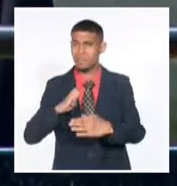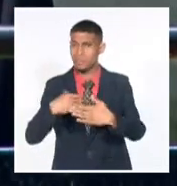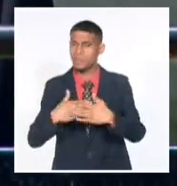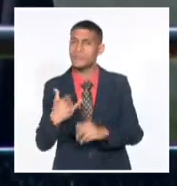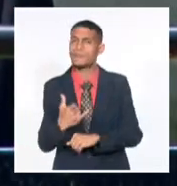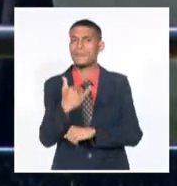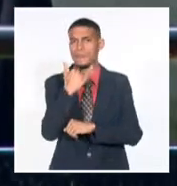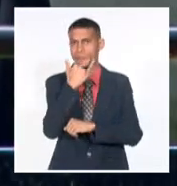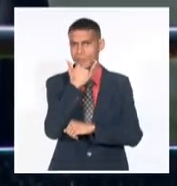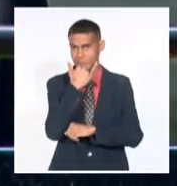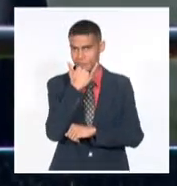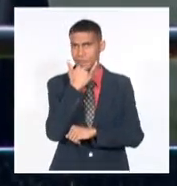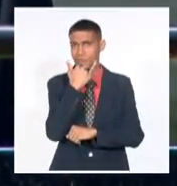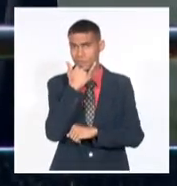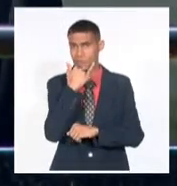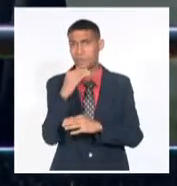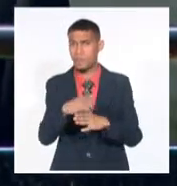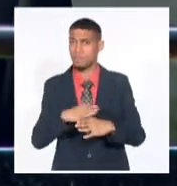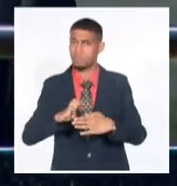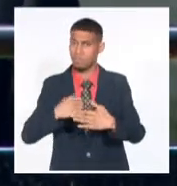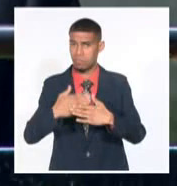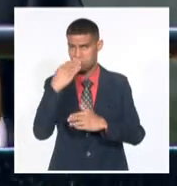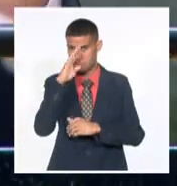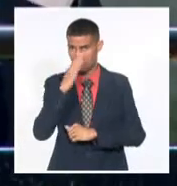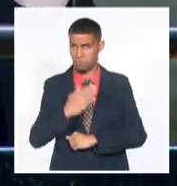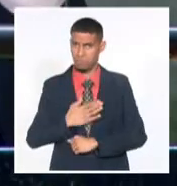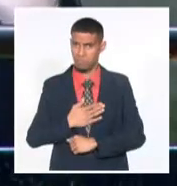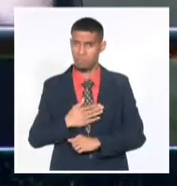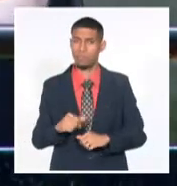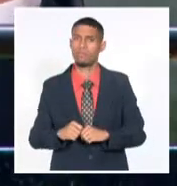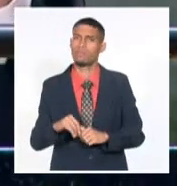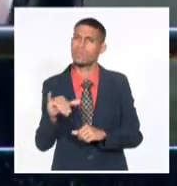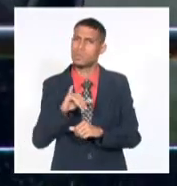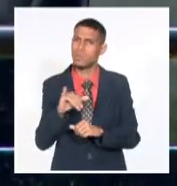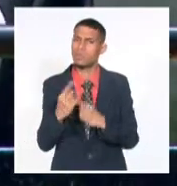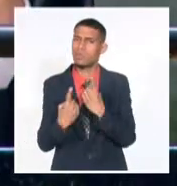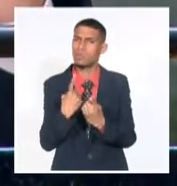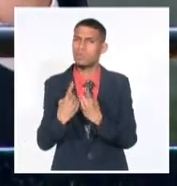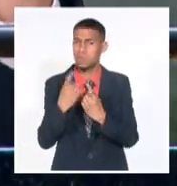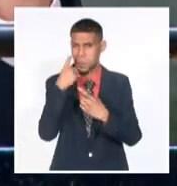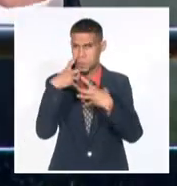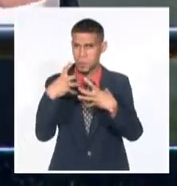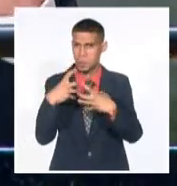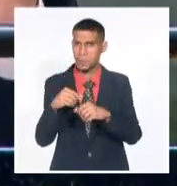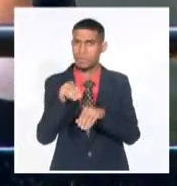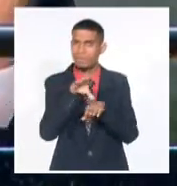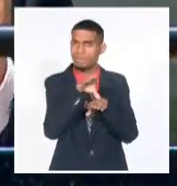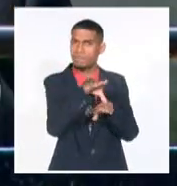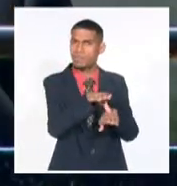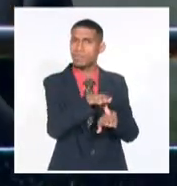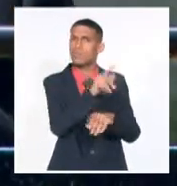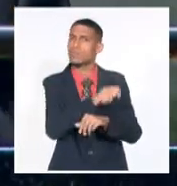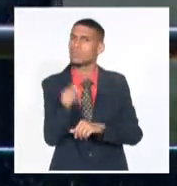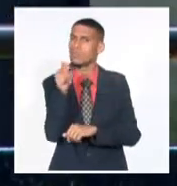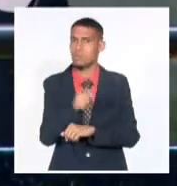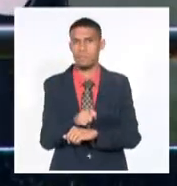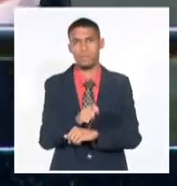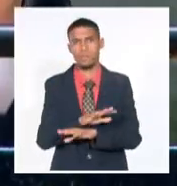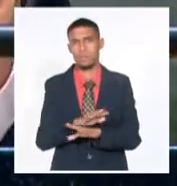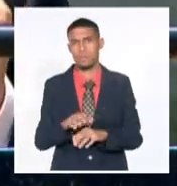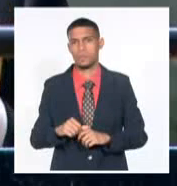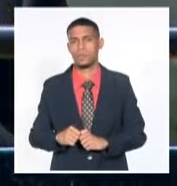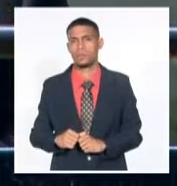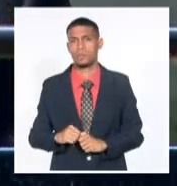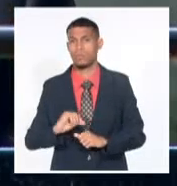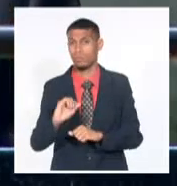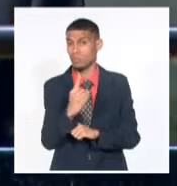de nuestras compañías y también, curiosamente, de alojamientos prohibidos, única en